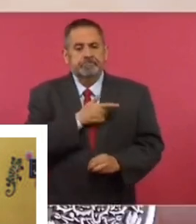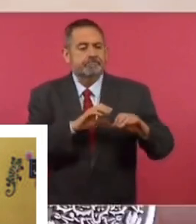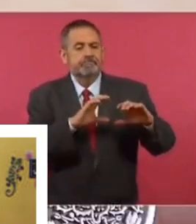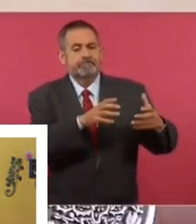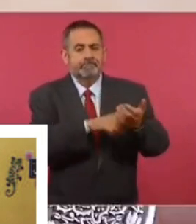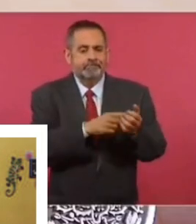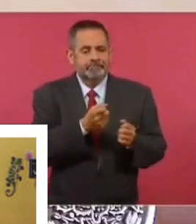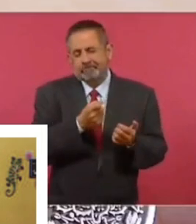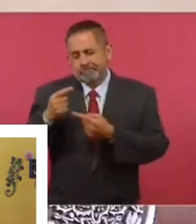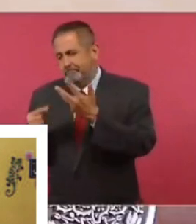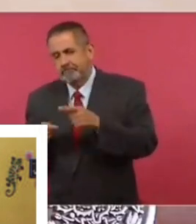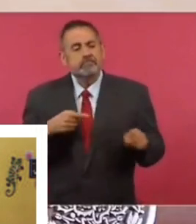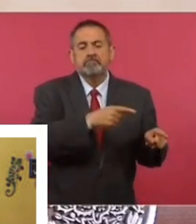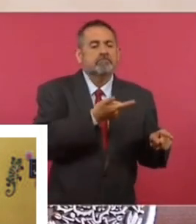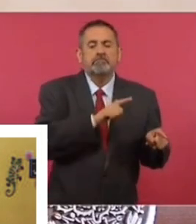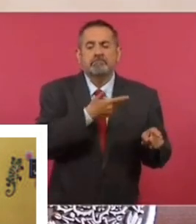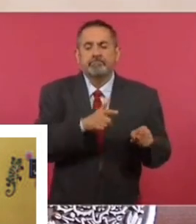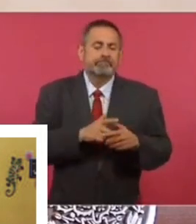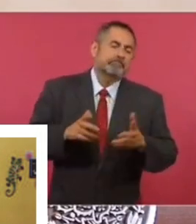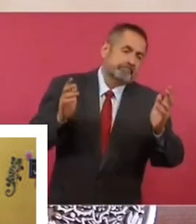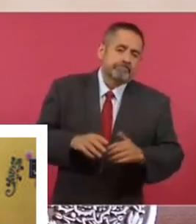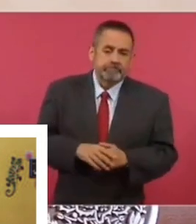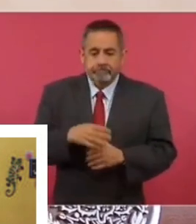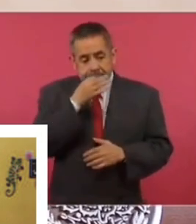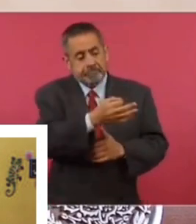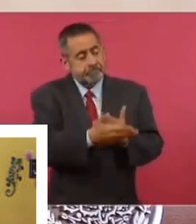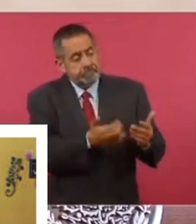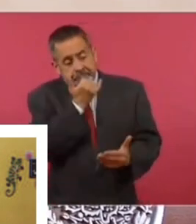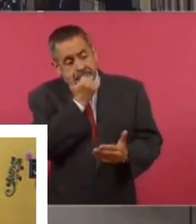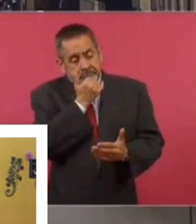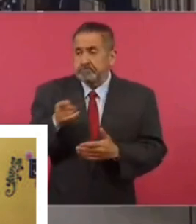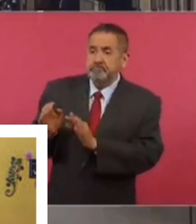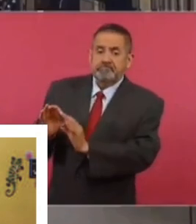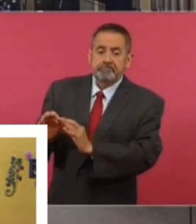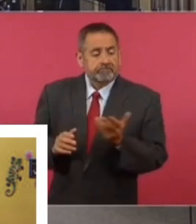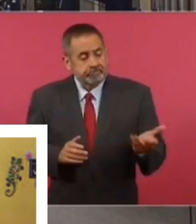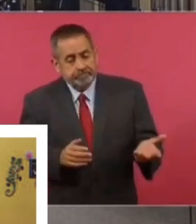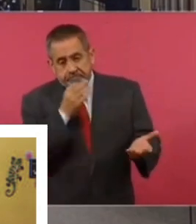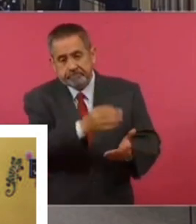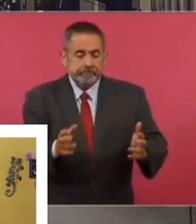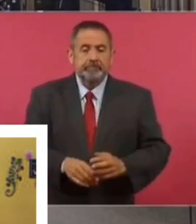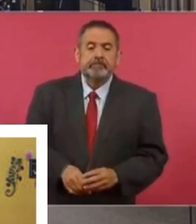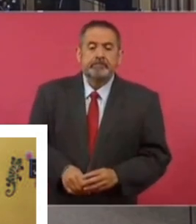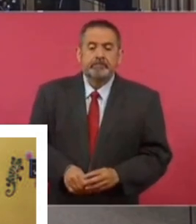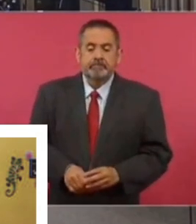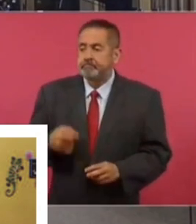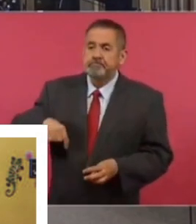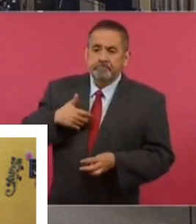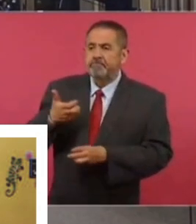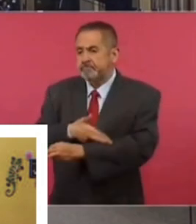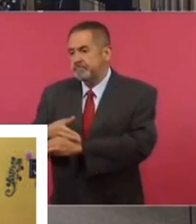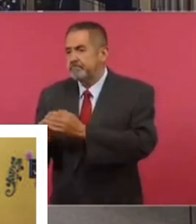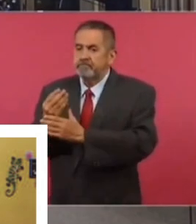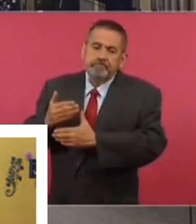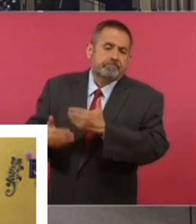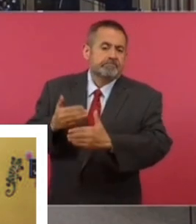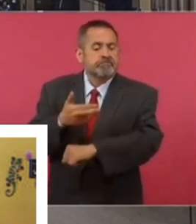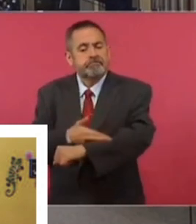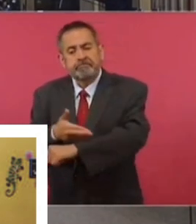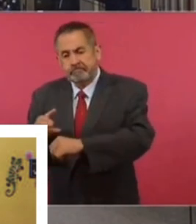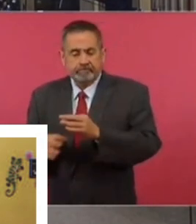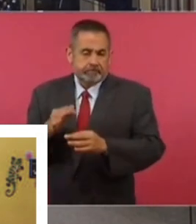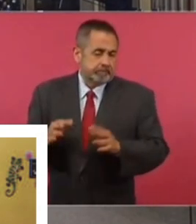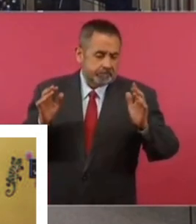¿no?, como muchas otras cosas, a nuestros adversarios. Pero bueno, les ofrecemos disculpa por, como se dice, por las obras, ¿no?, que estamos